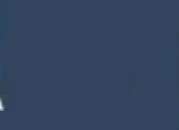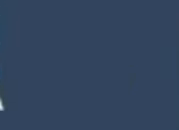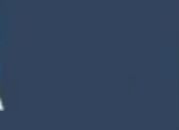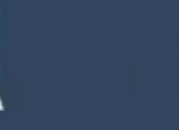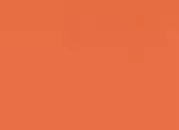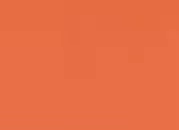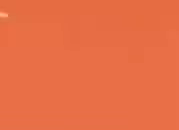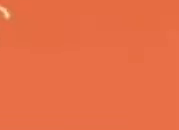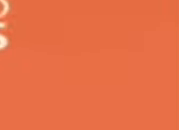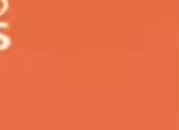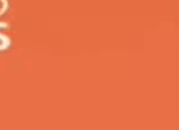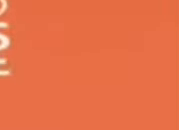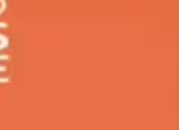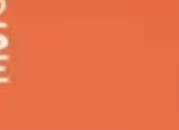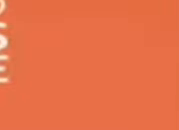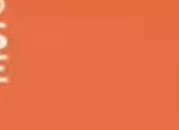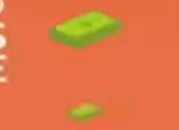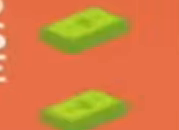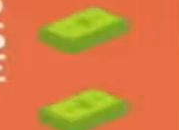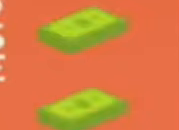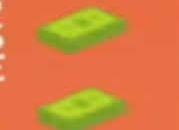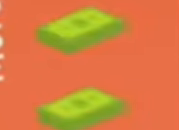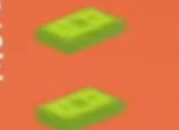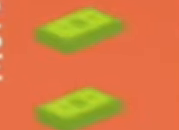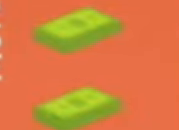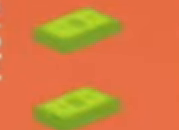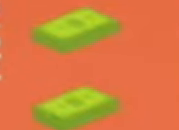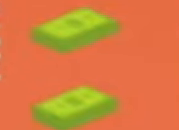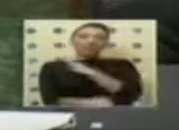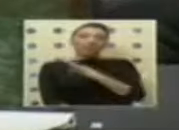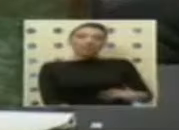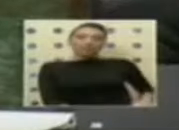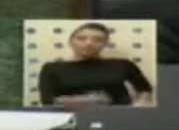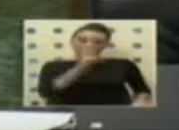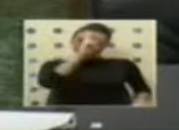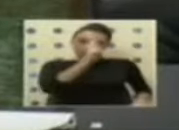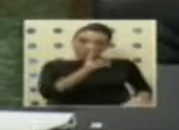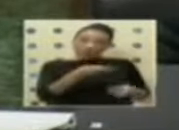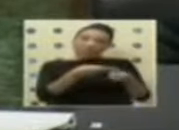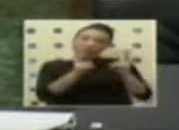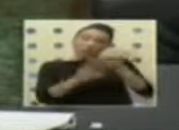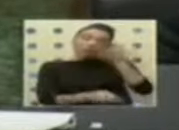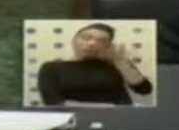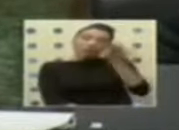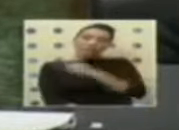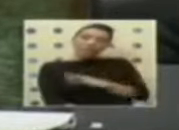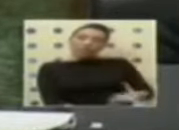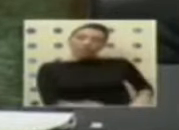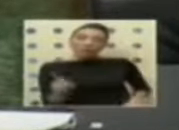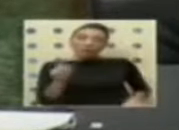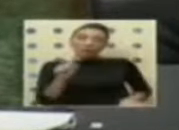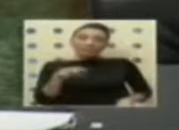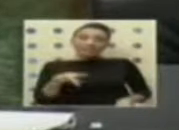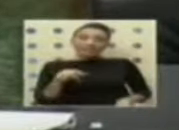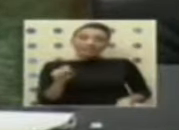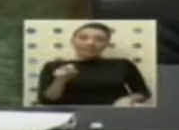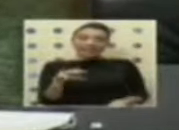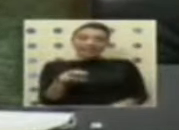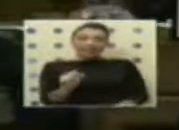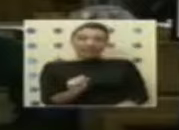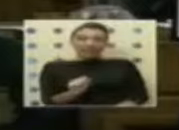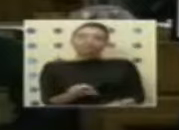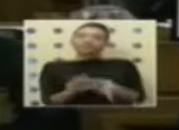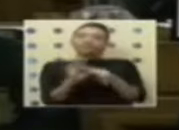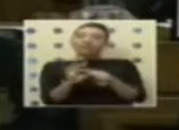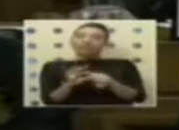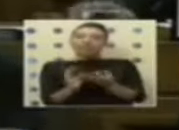2017. La votación estuvo antecedida por fuertes discursos de ambos lados y por una polémica derivada de los parlamentarios que